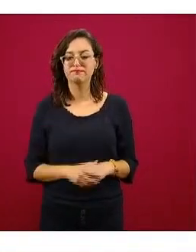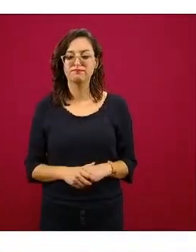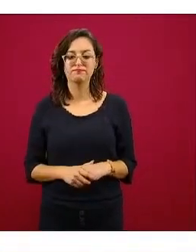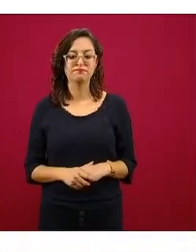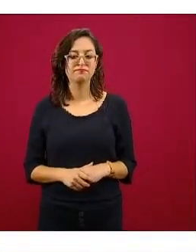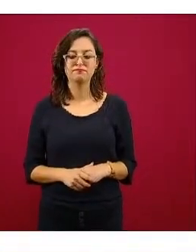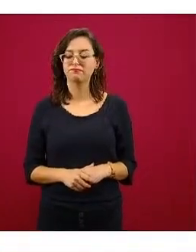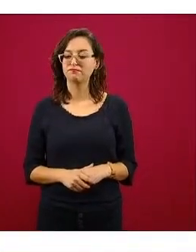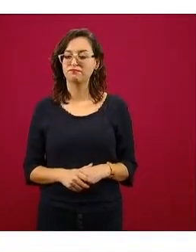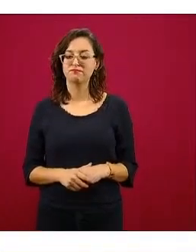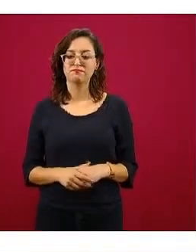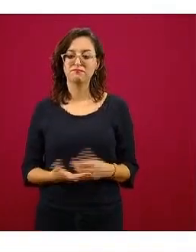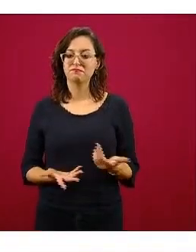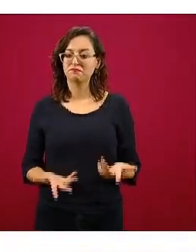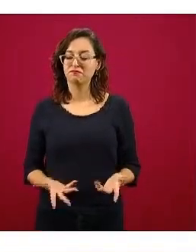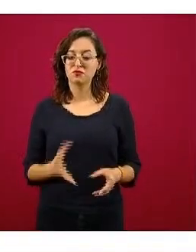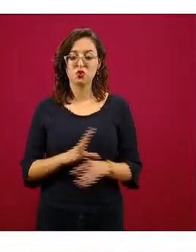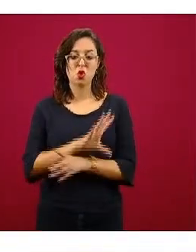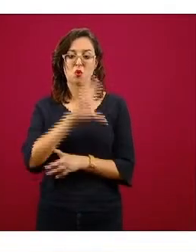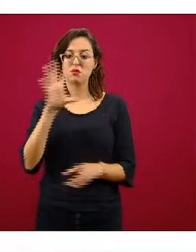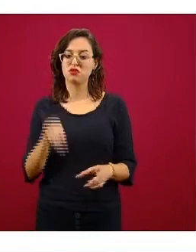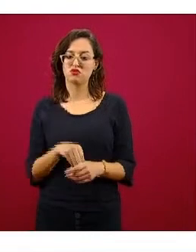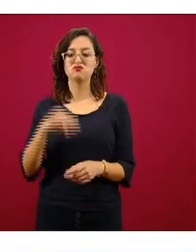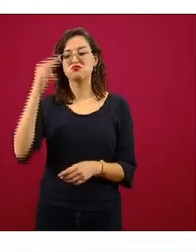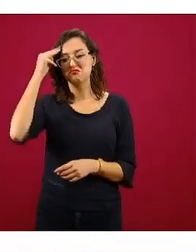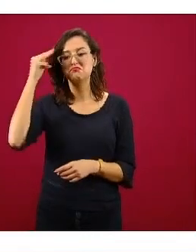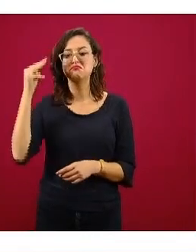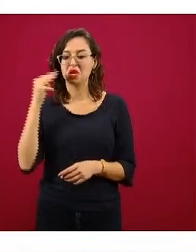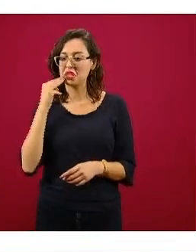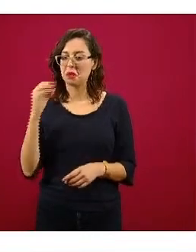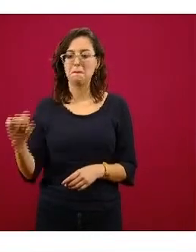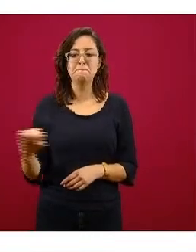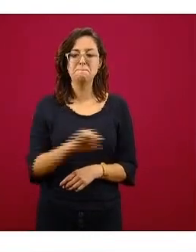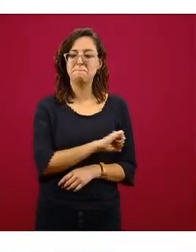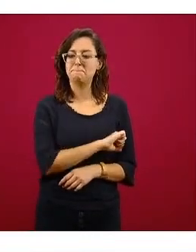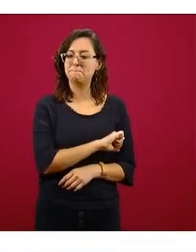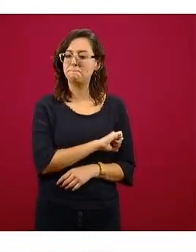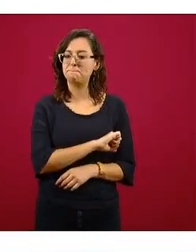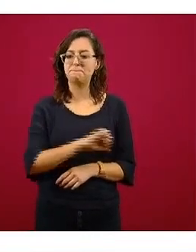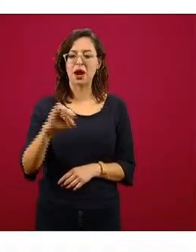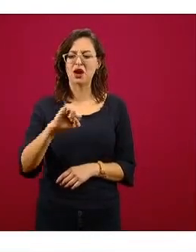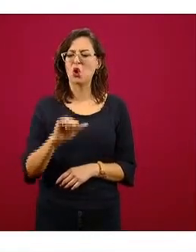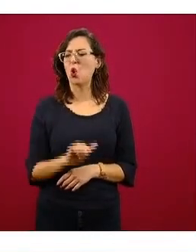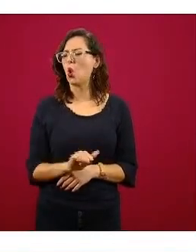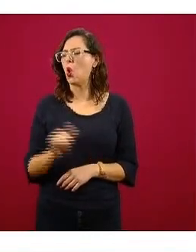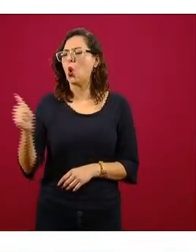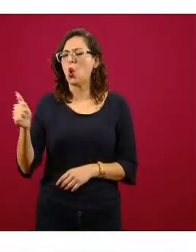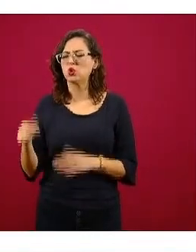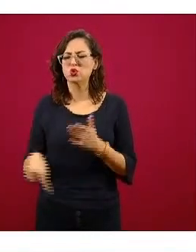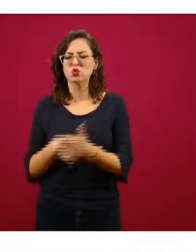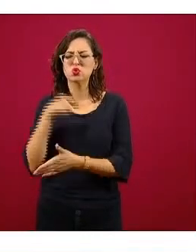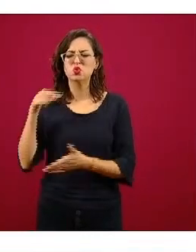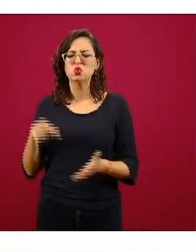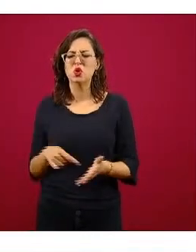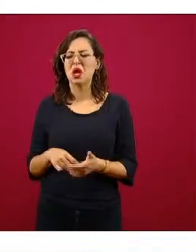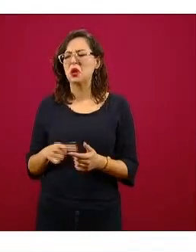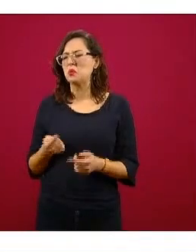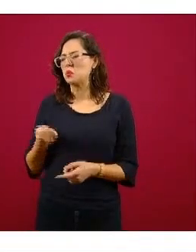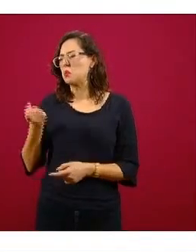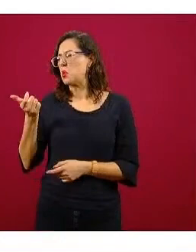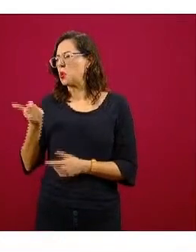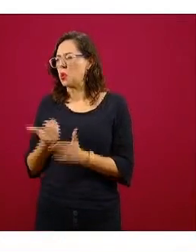Prácticamente toda la representación del Estado está en lo que ocurre en Mérida, con pequeños incrementos en otros lados. Valladolid,